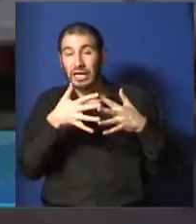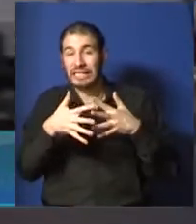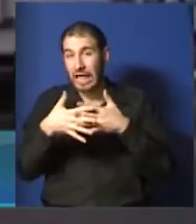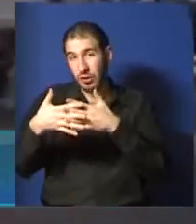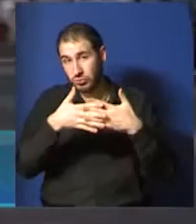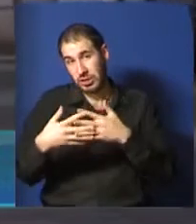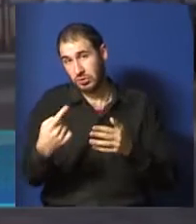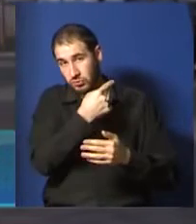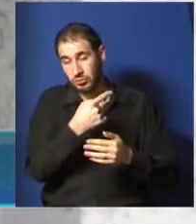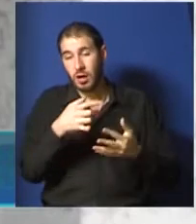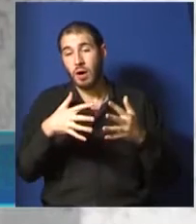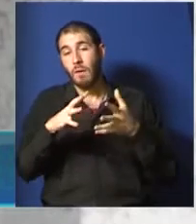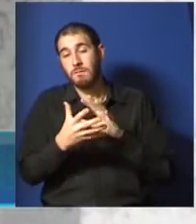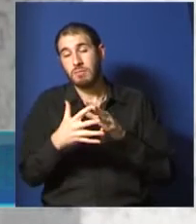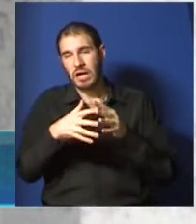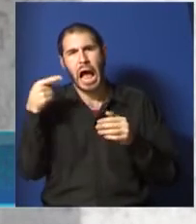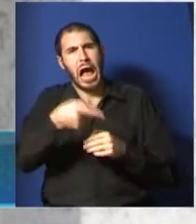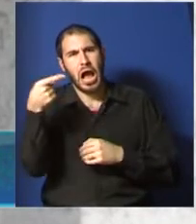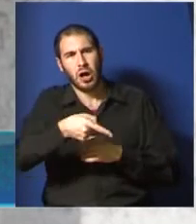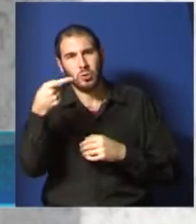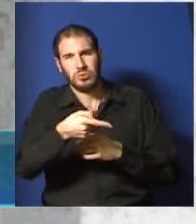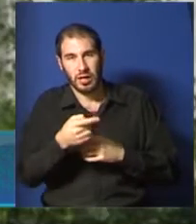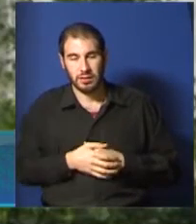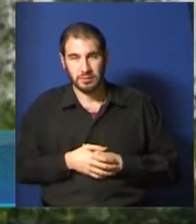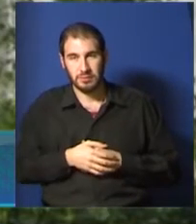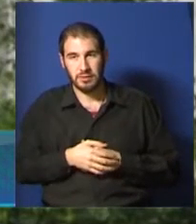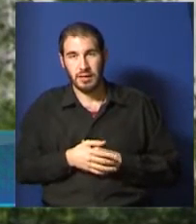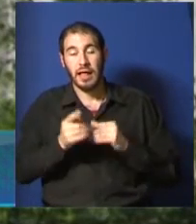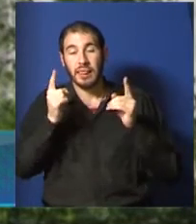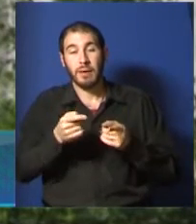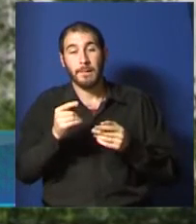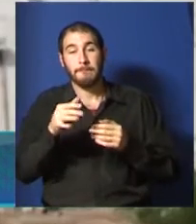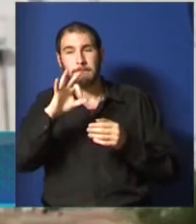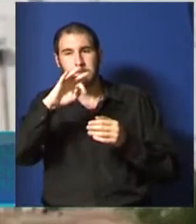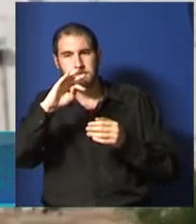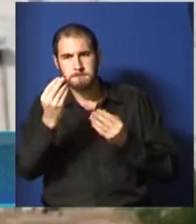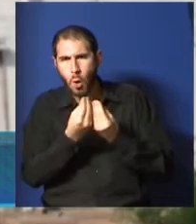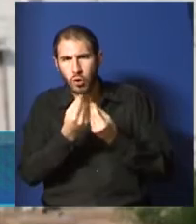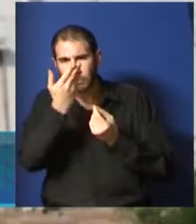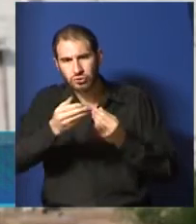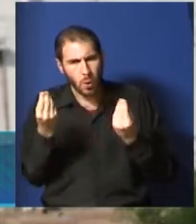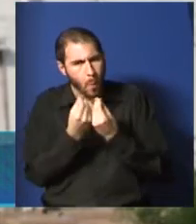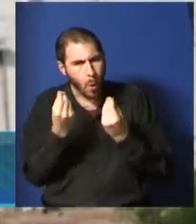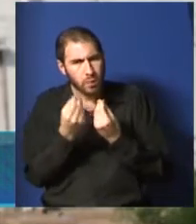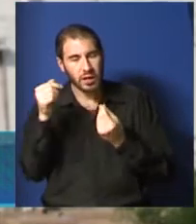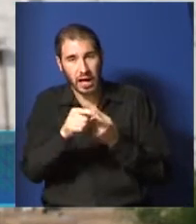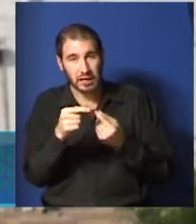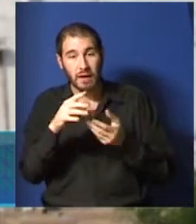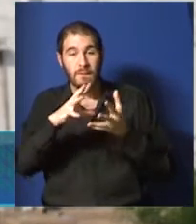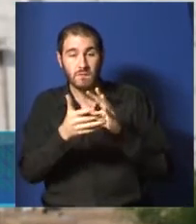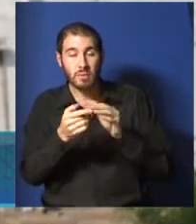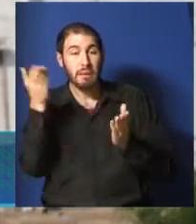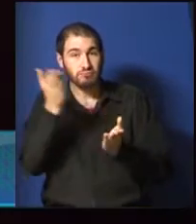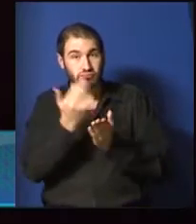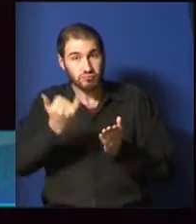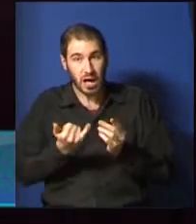un sistema acusatorio donde además un porcentaje altísimo de la población ha pasado por el sistema